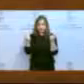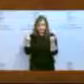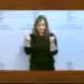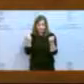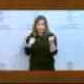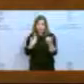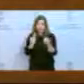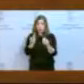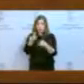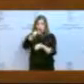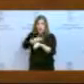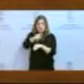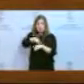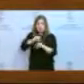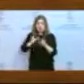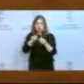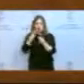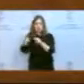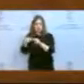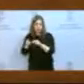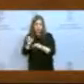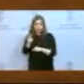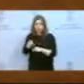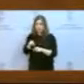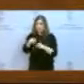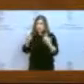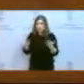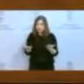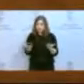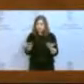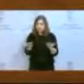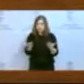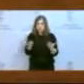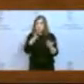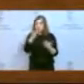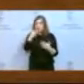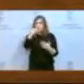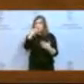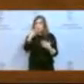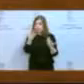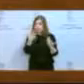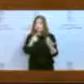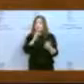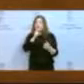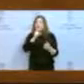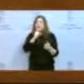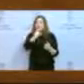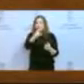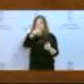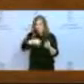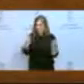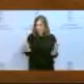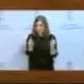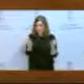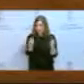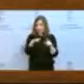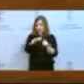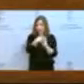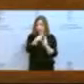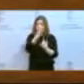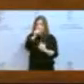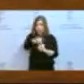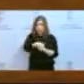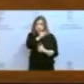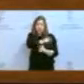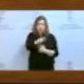esta Cámara. Sinónimos que se quedan cortos para denunciar lo que aquí sucede. Porque aquí hay gente